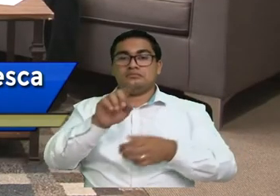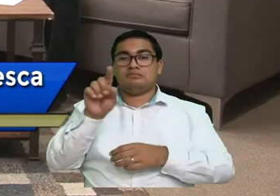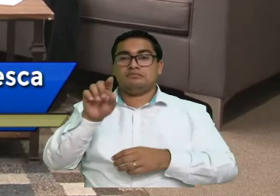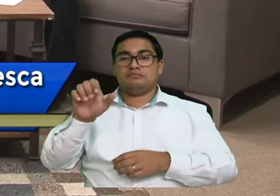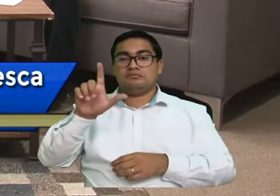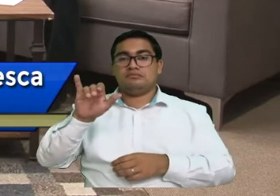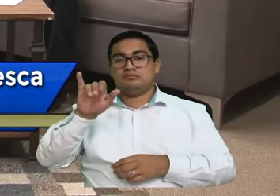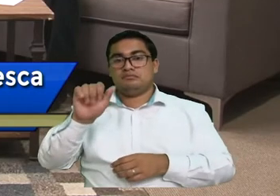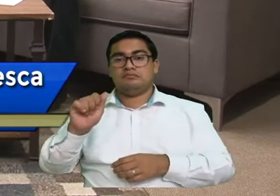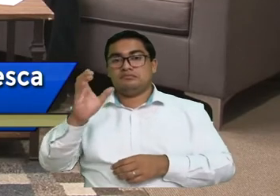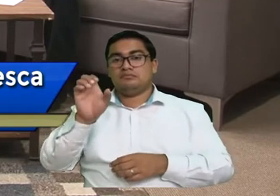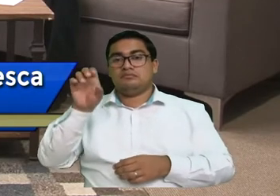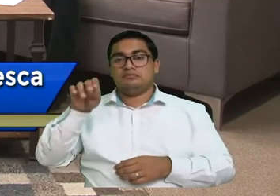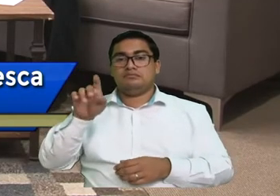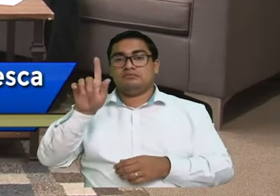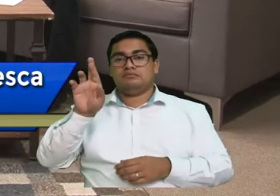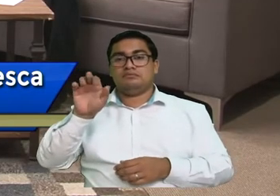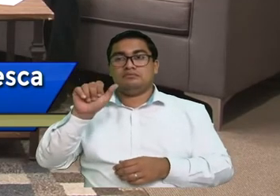Central,